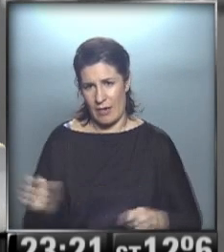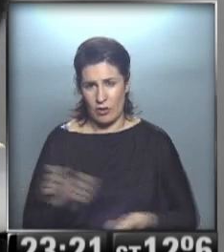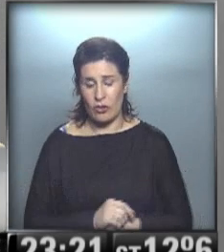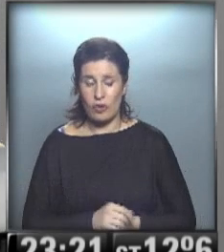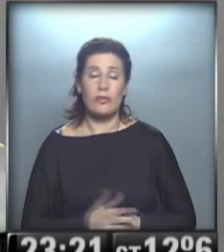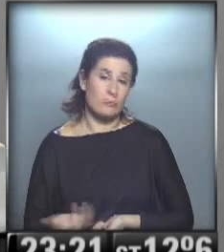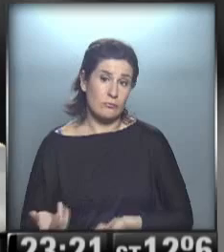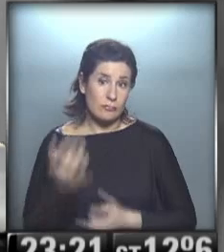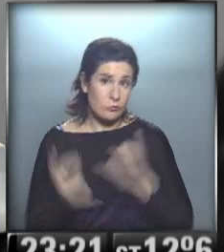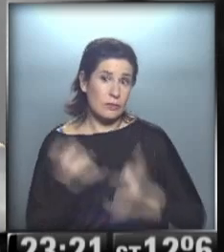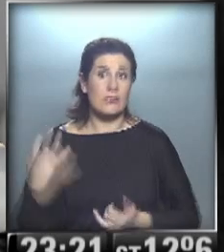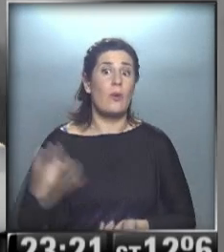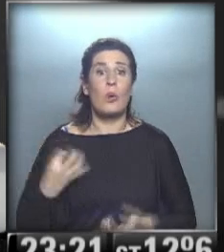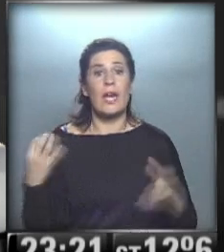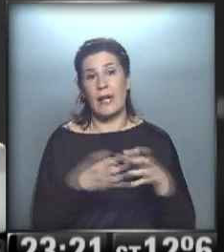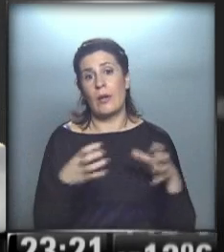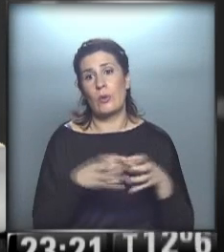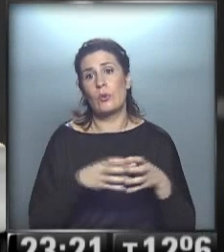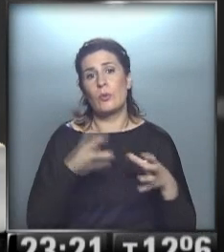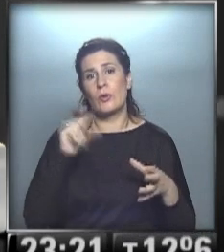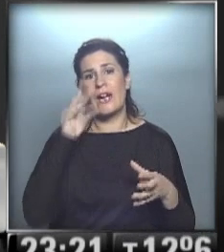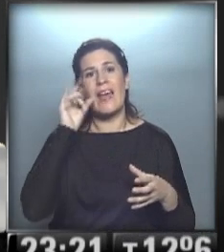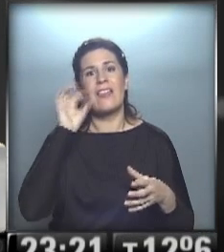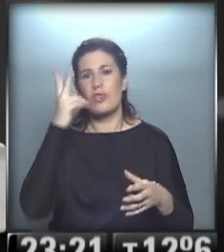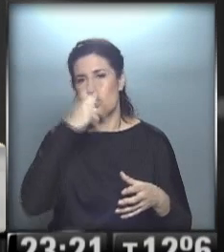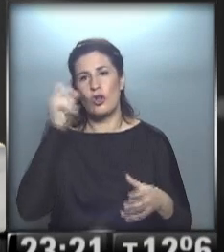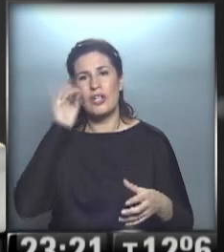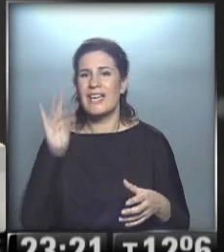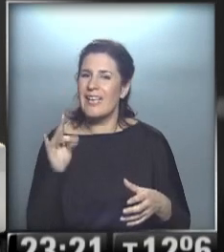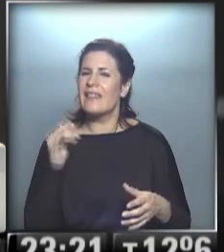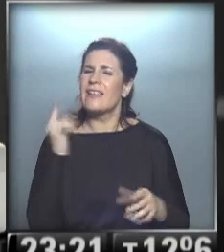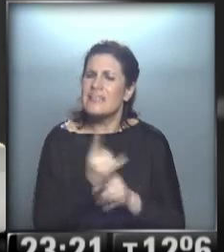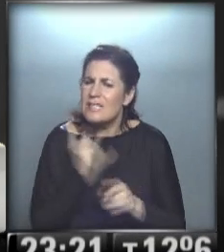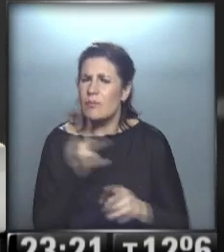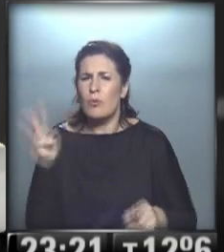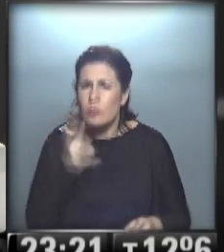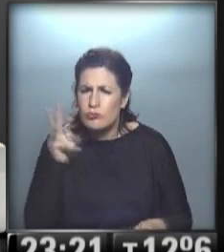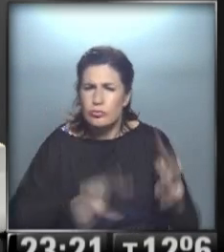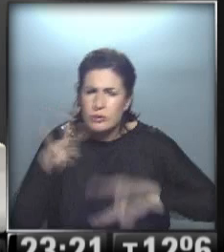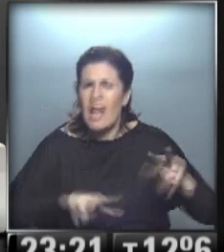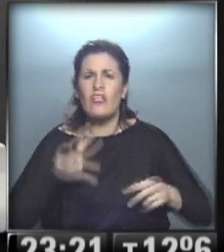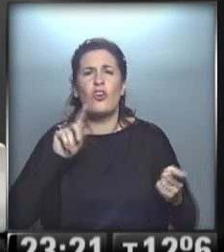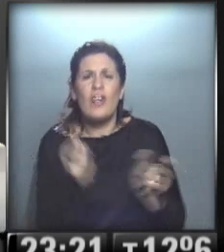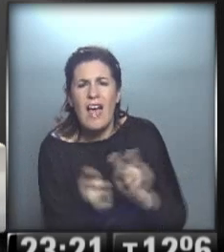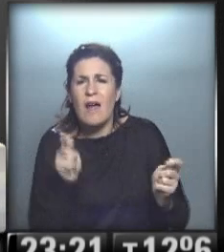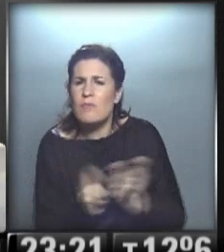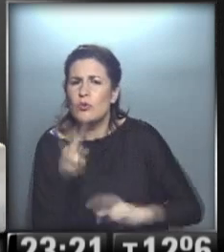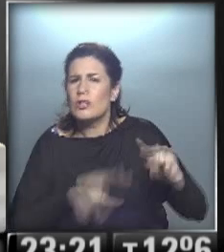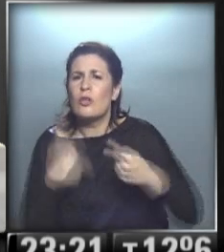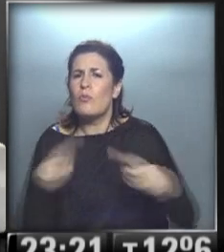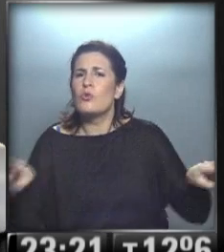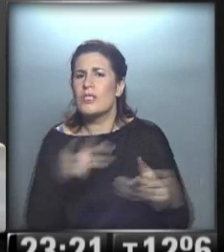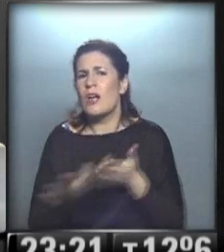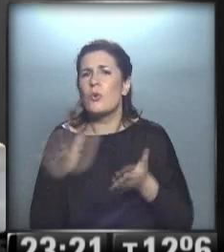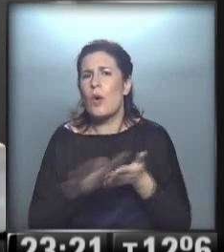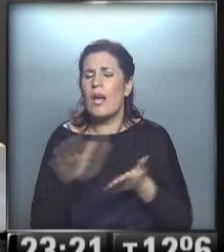noticia que Radiohead, una banda que todo el tiempo se preocupa por cambiar y por ver hasta dónde llegan con sus trabajos de sonido, vuelvan